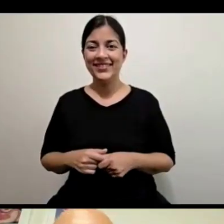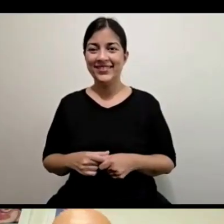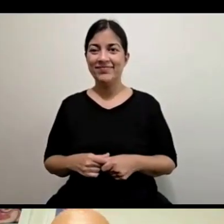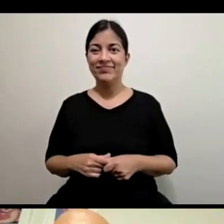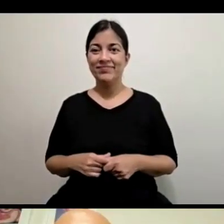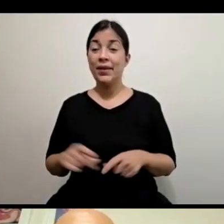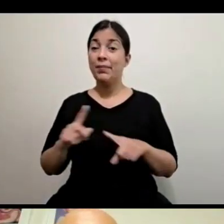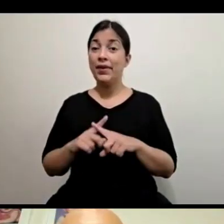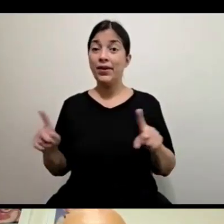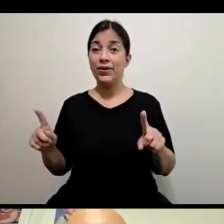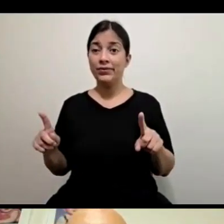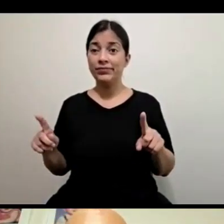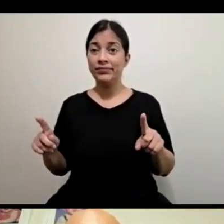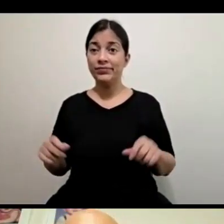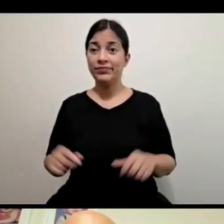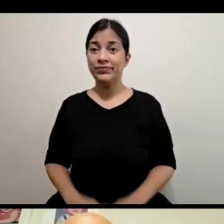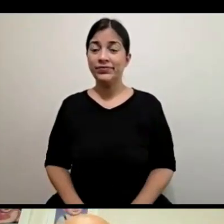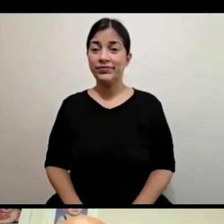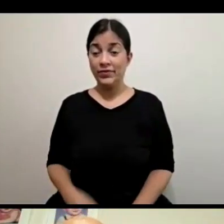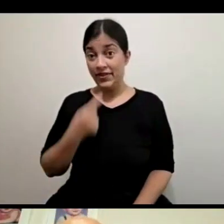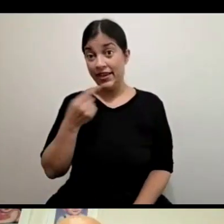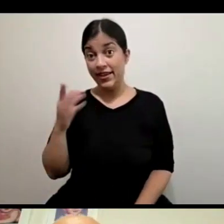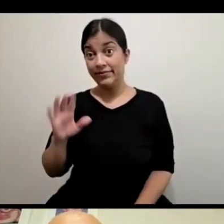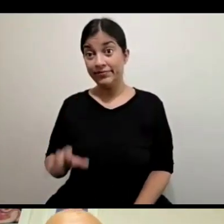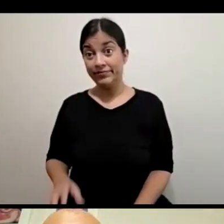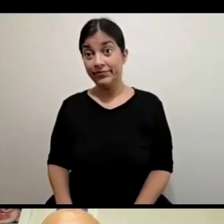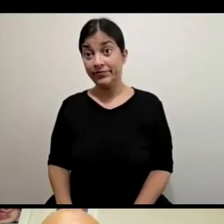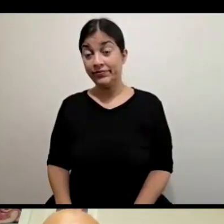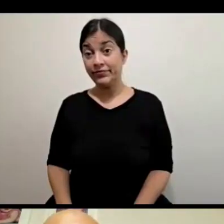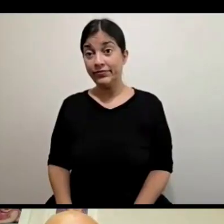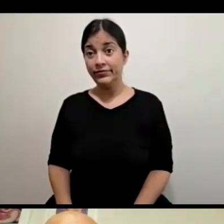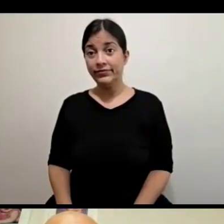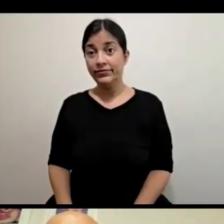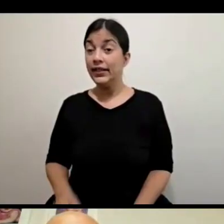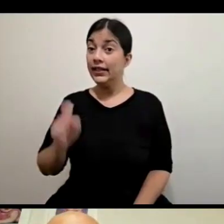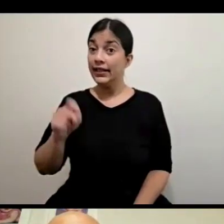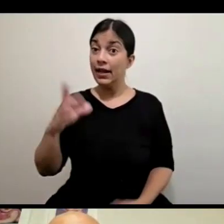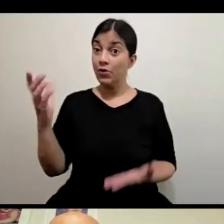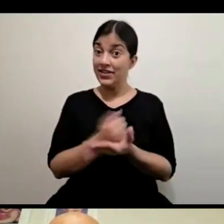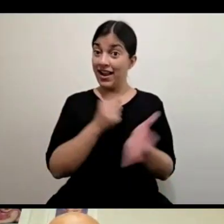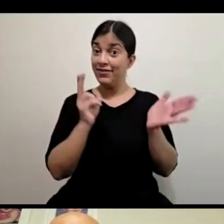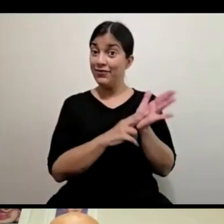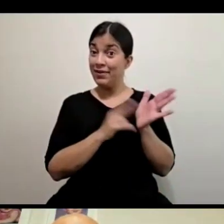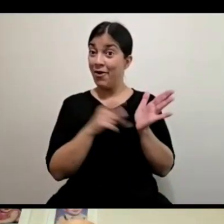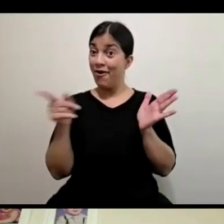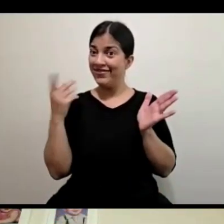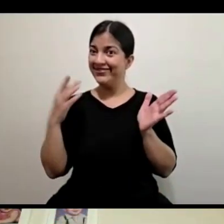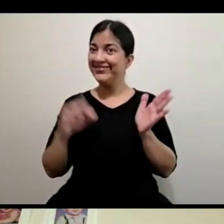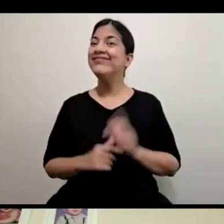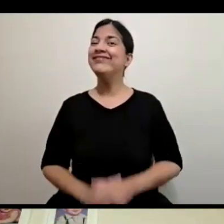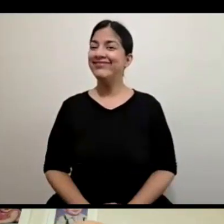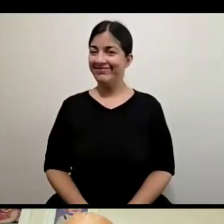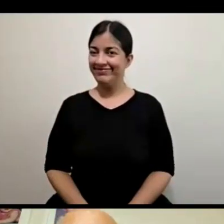Pero yo te lo había dicho. Pero, y de hecho, mira, tienen que aprovechar, firmadito y todo. Ahí está.